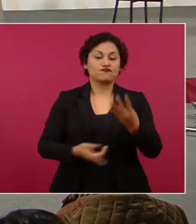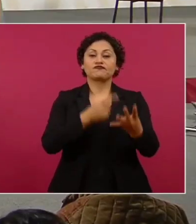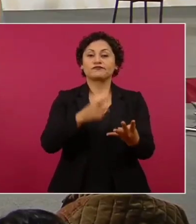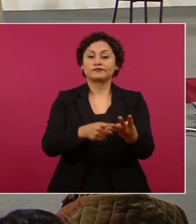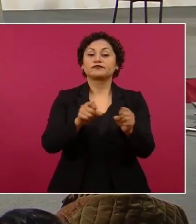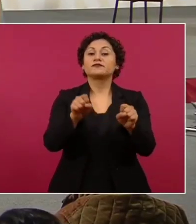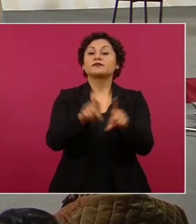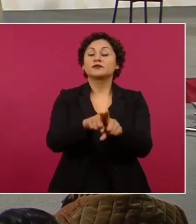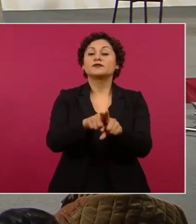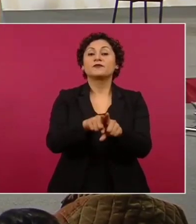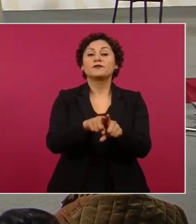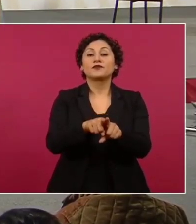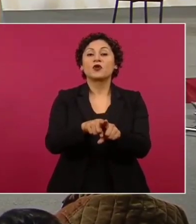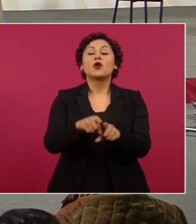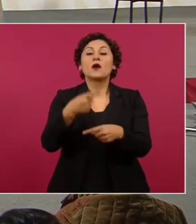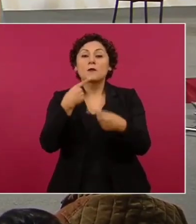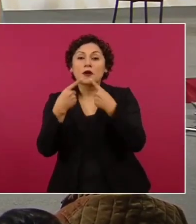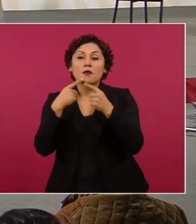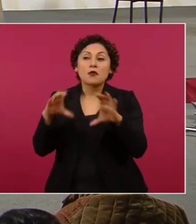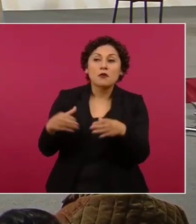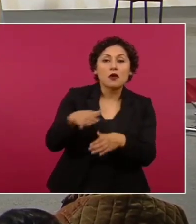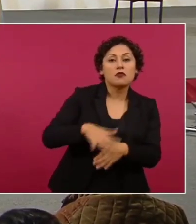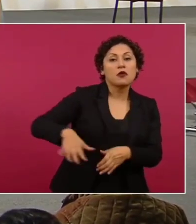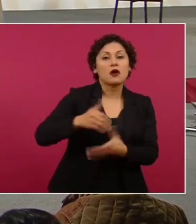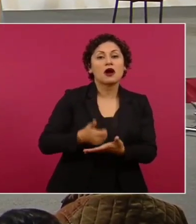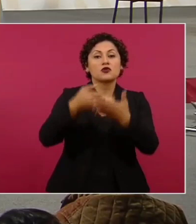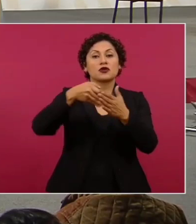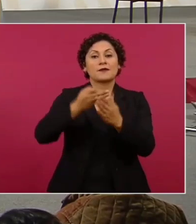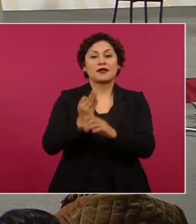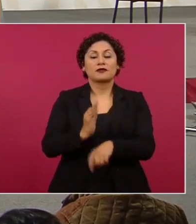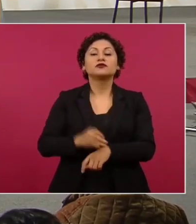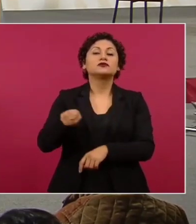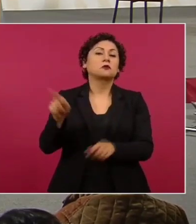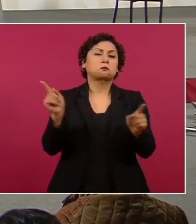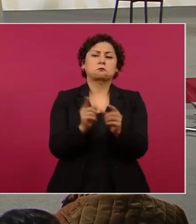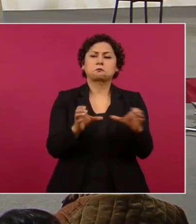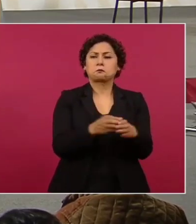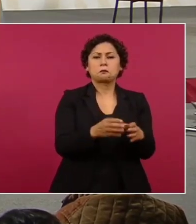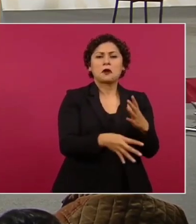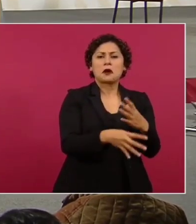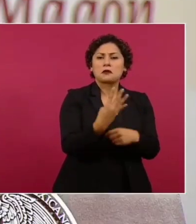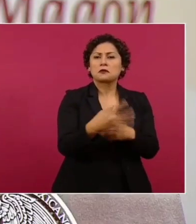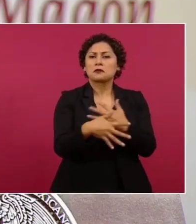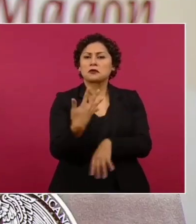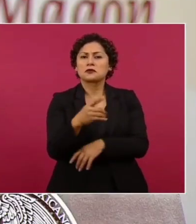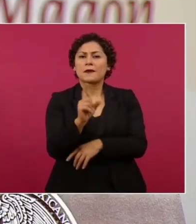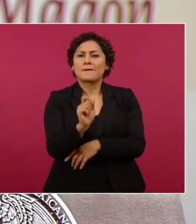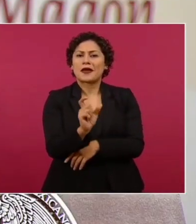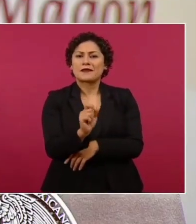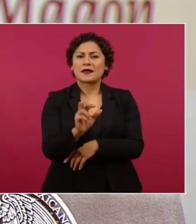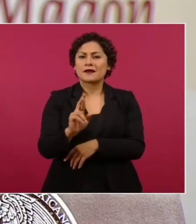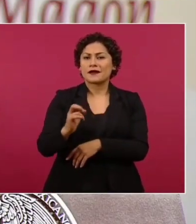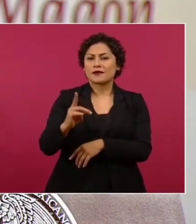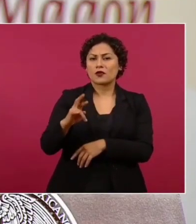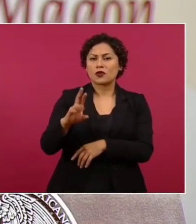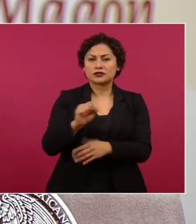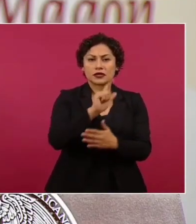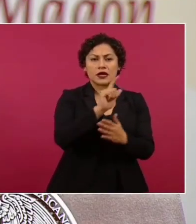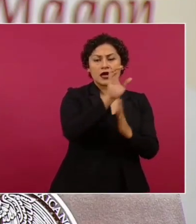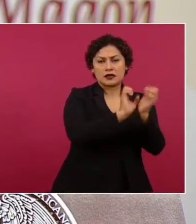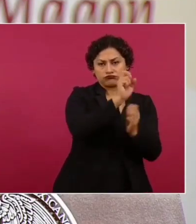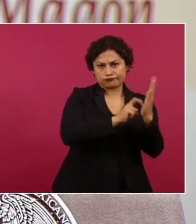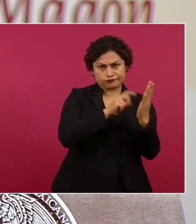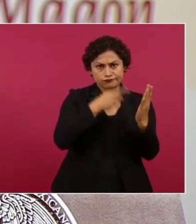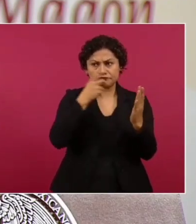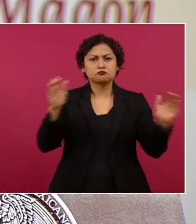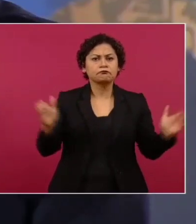número de los integrantes de los cabildos. Hoy hay ayuntamientos pequeños que tienen 14, 15, hasta 20 regidores y se reducía proporcionalmente hasta